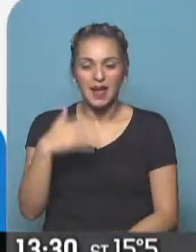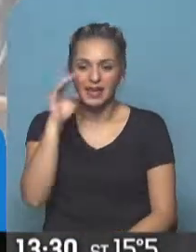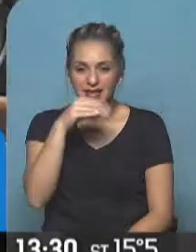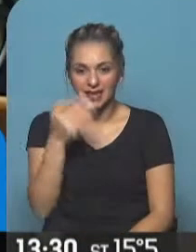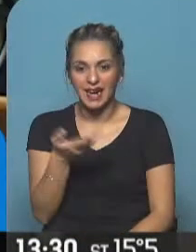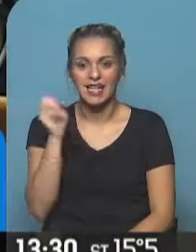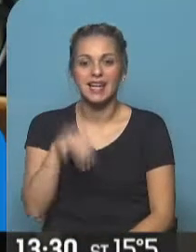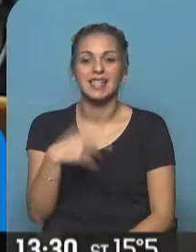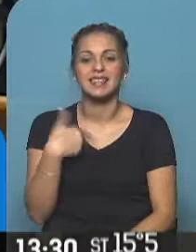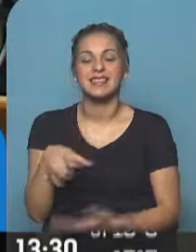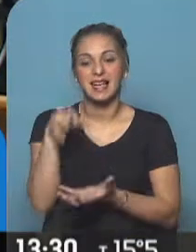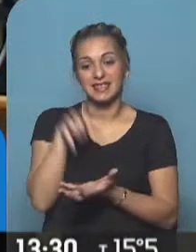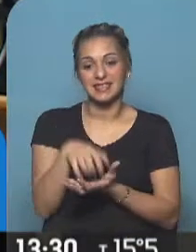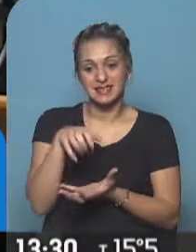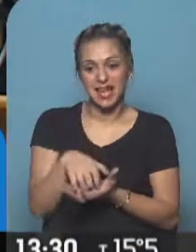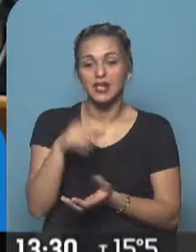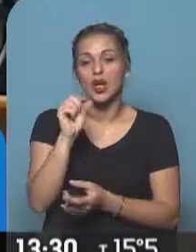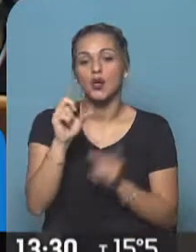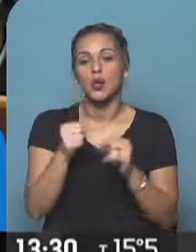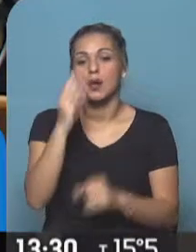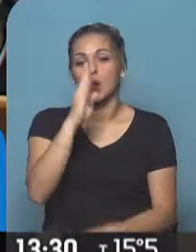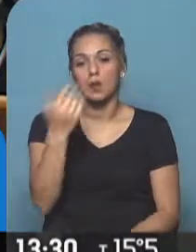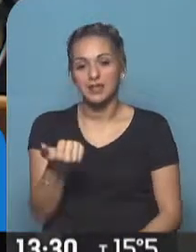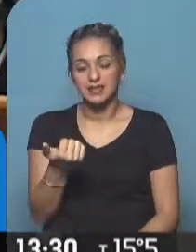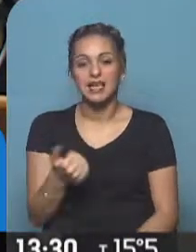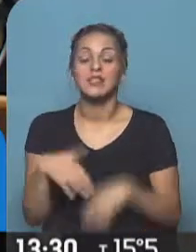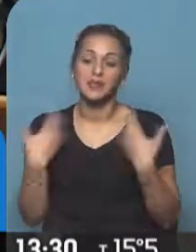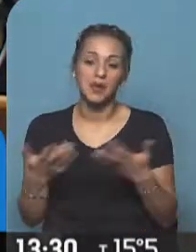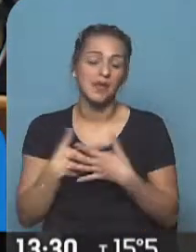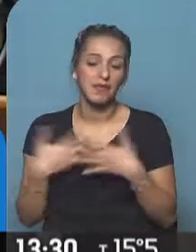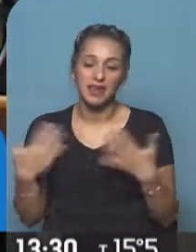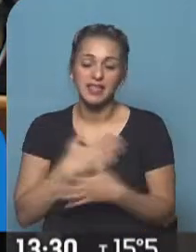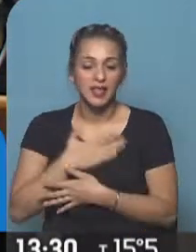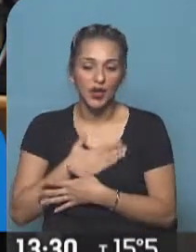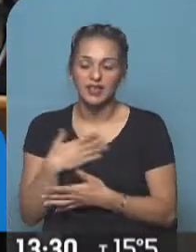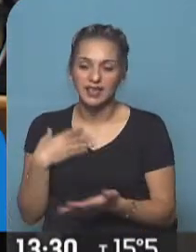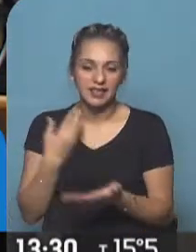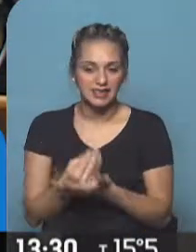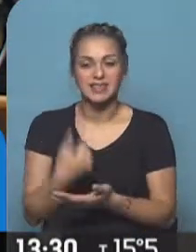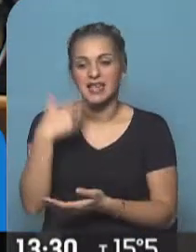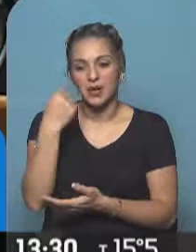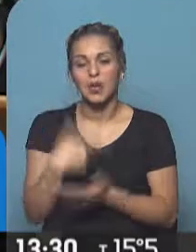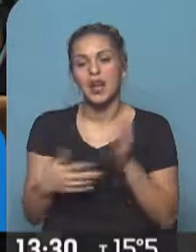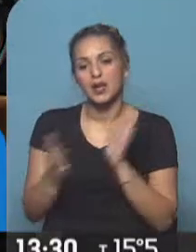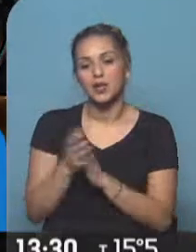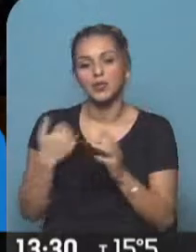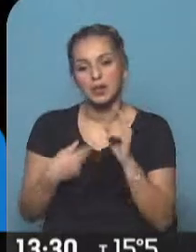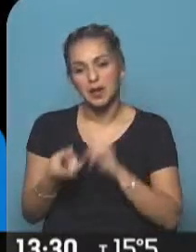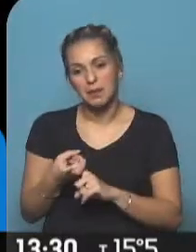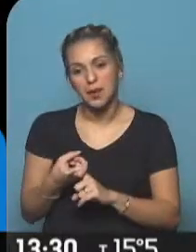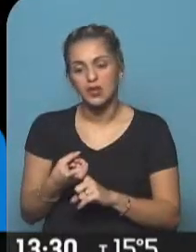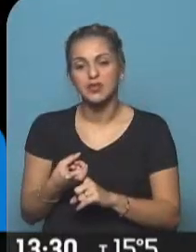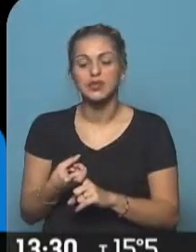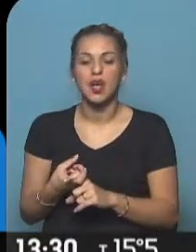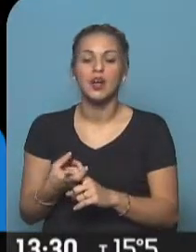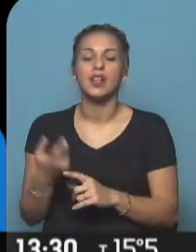que va a estar en mi stand, que voy a estar en el stand 46. Y bueno, muy contenta de volver a participar junto, bueno, a mi esposo Alfredo y el Bondi Gallery,